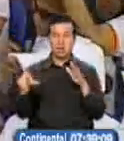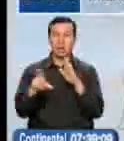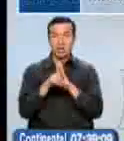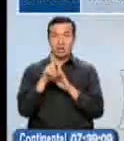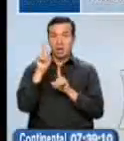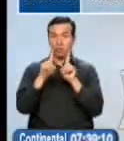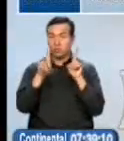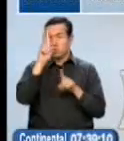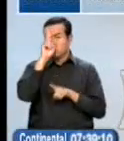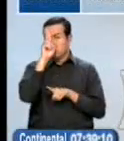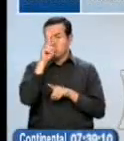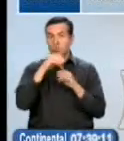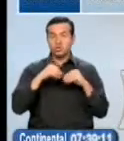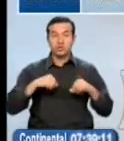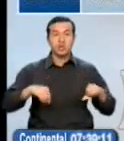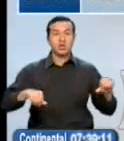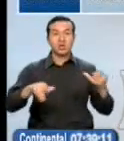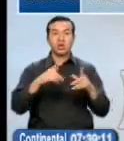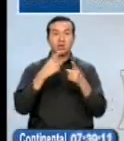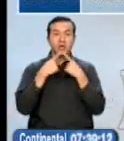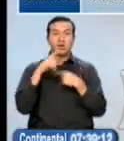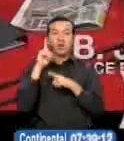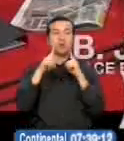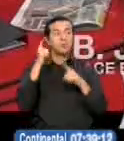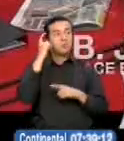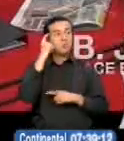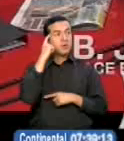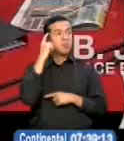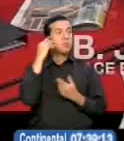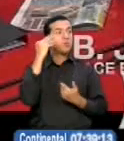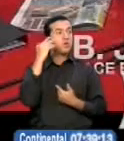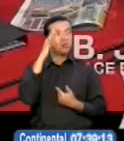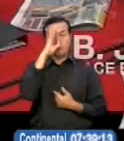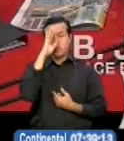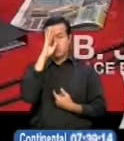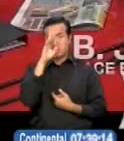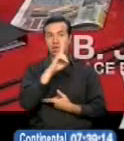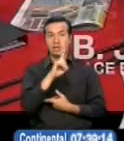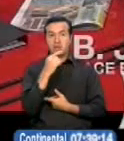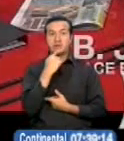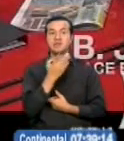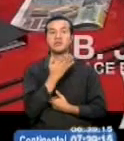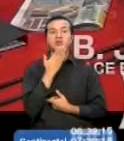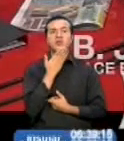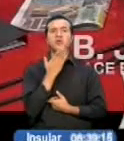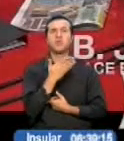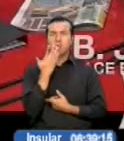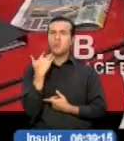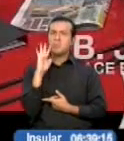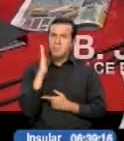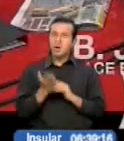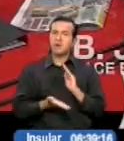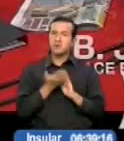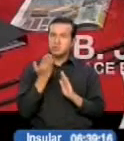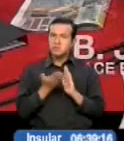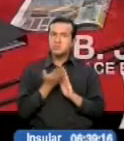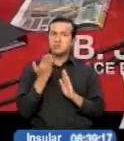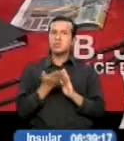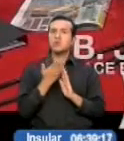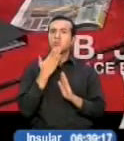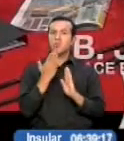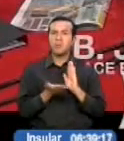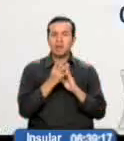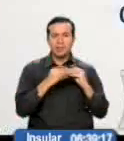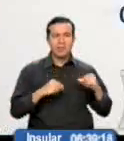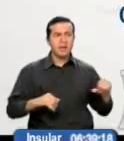la especulación en la tierra, refutó las afirmaciones de políticos de derecha, explicando cómo se ha incrementado injustificadamente el precio